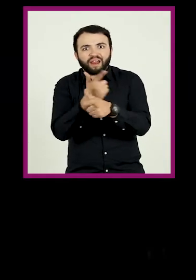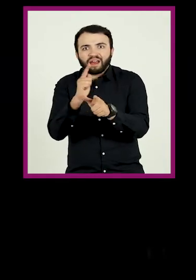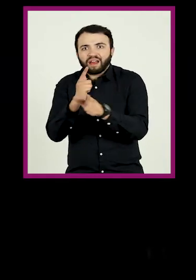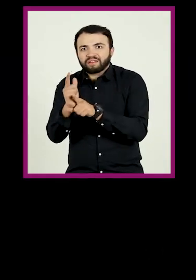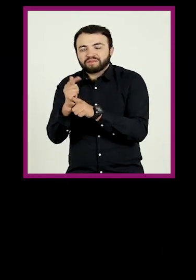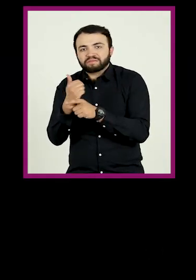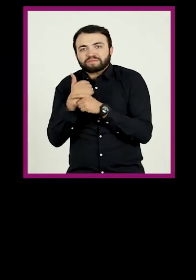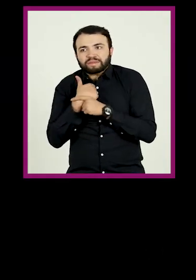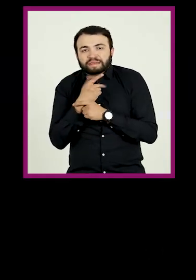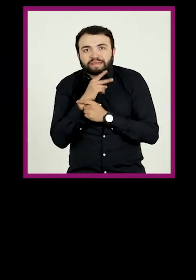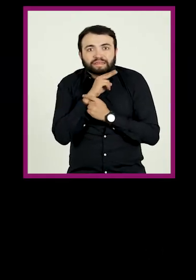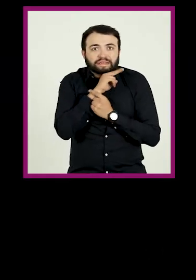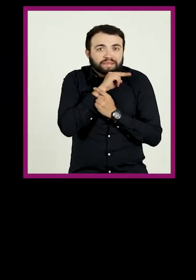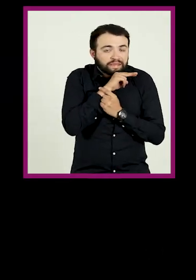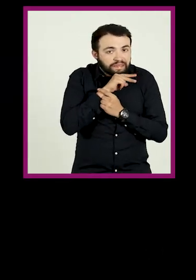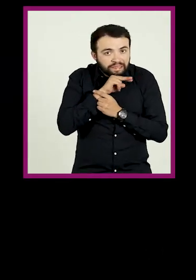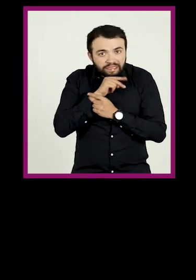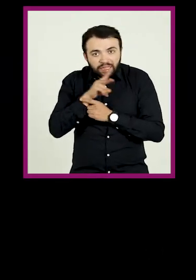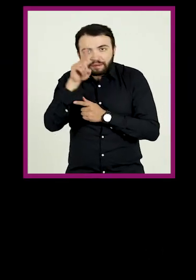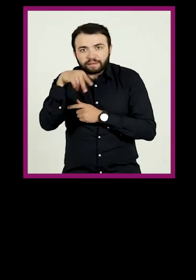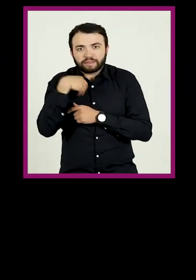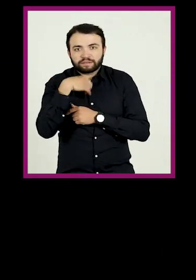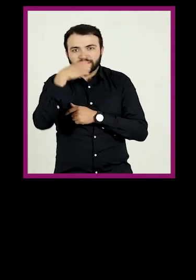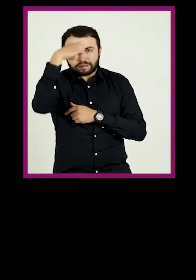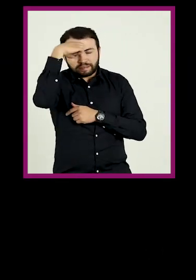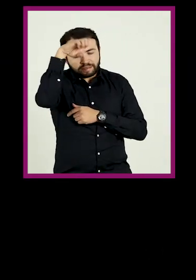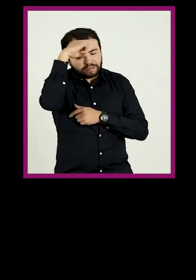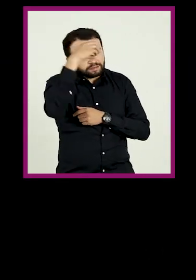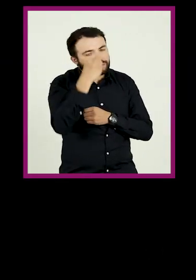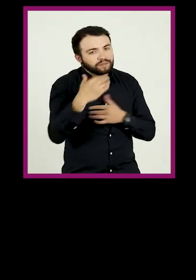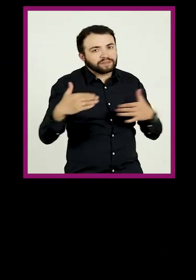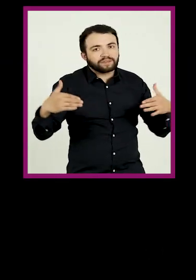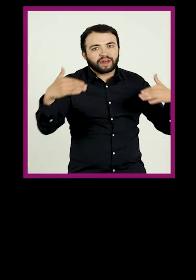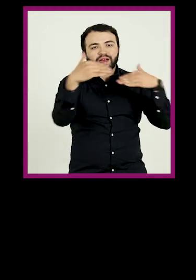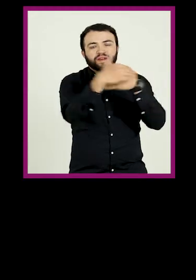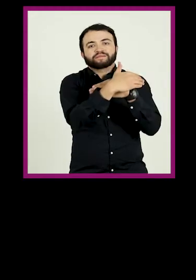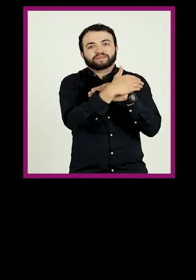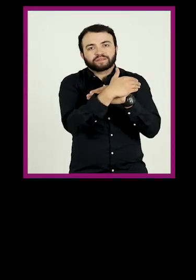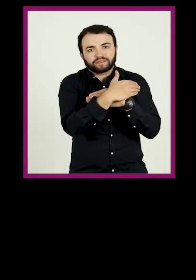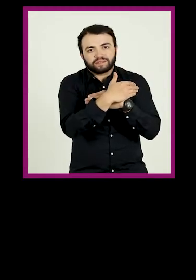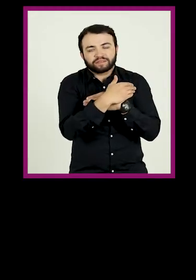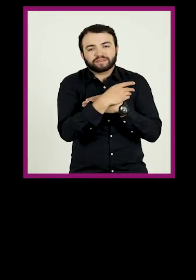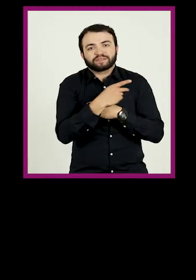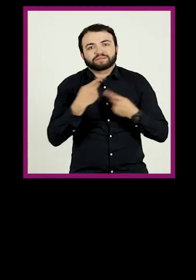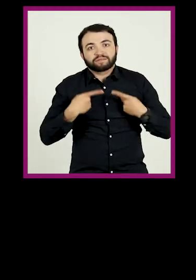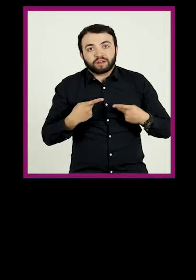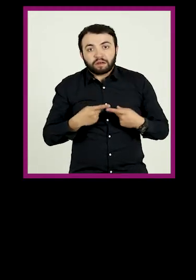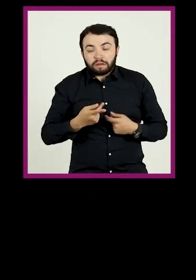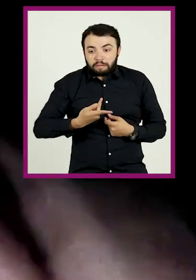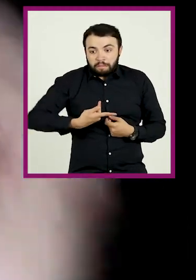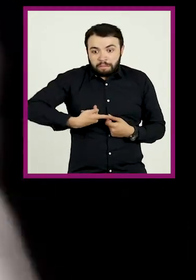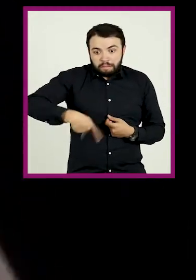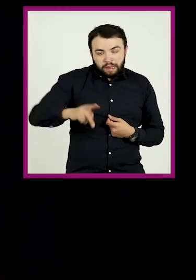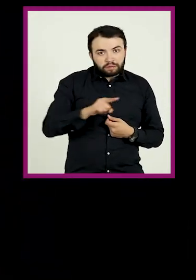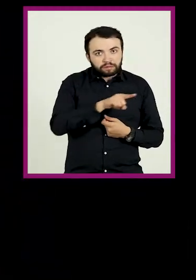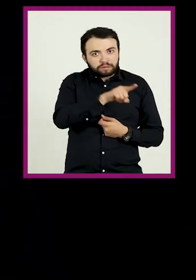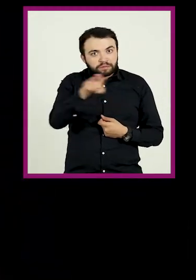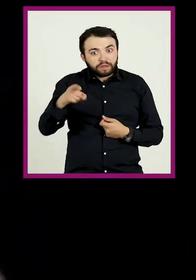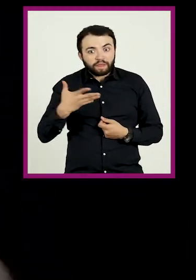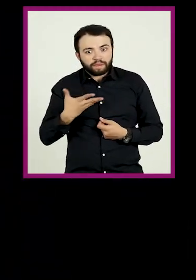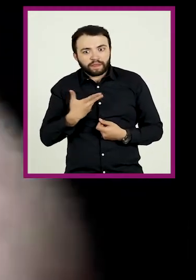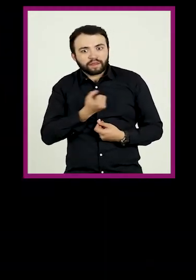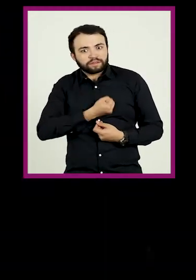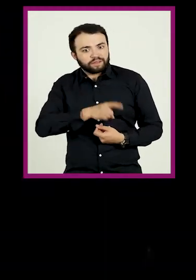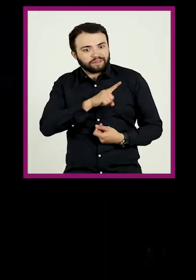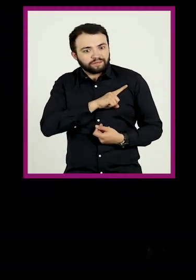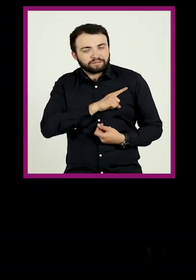angustia. Extraño los abrazos. Pero si tienes tu salud, tienes todo, incluyendo